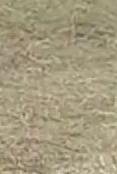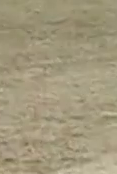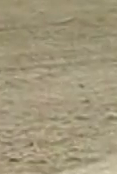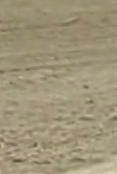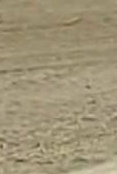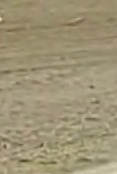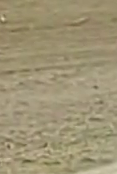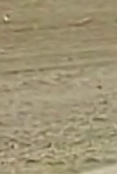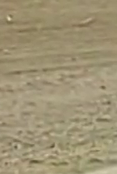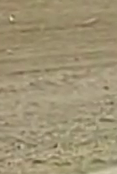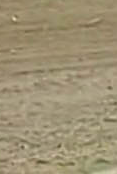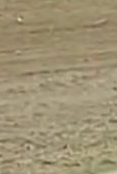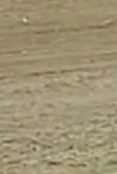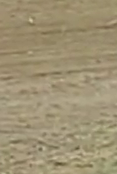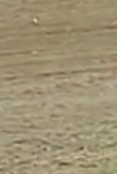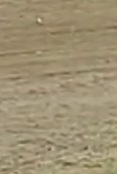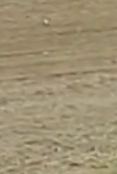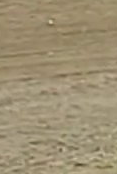Productivo,